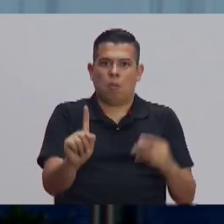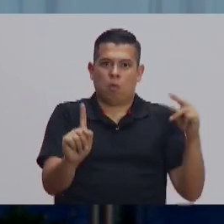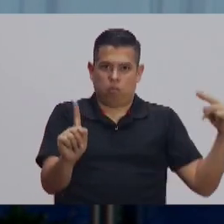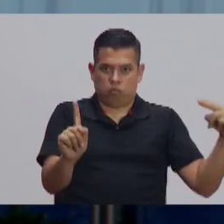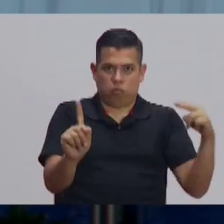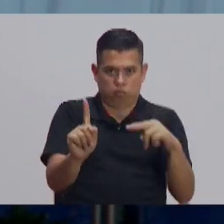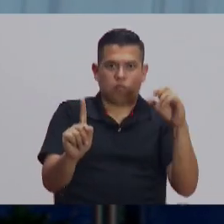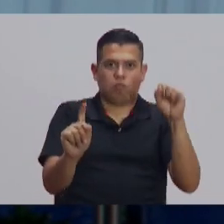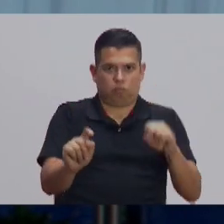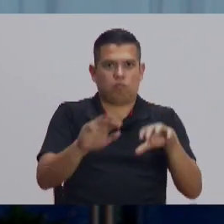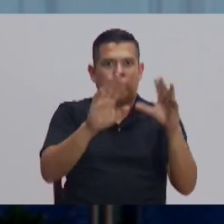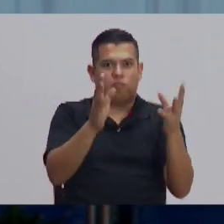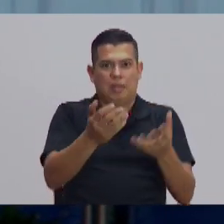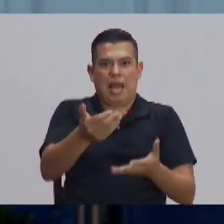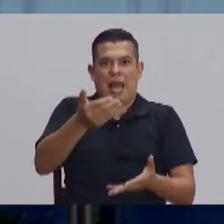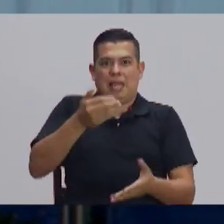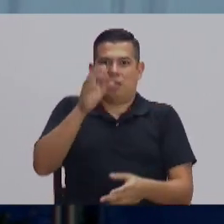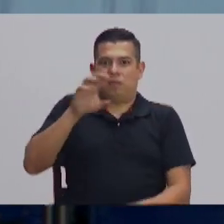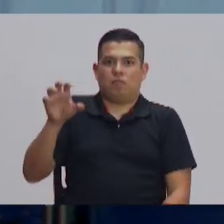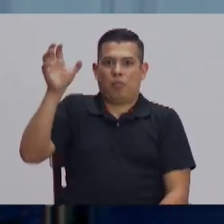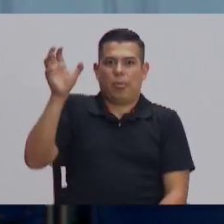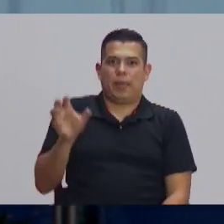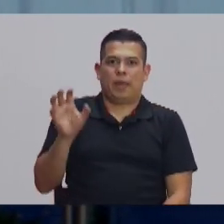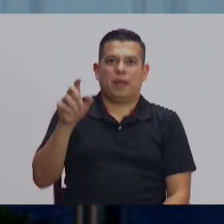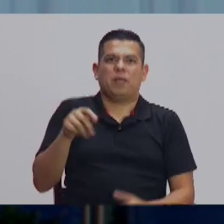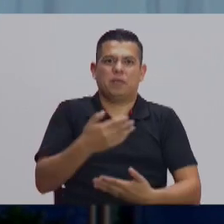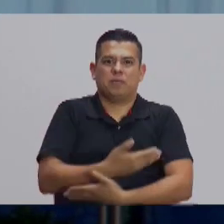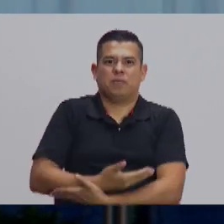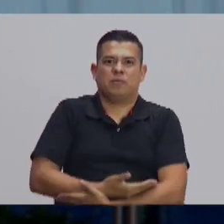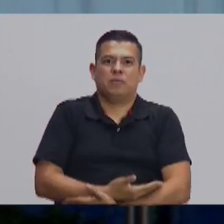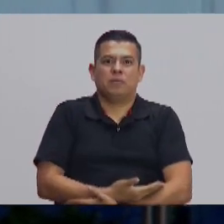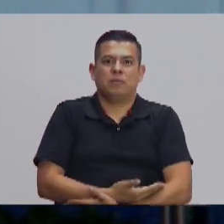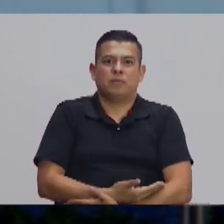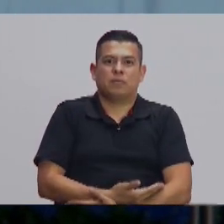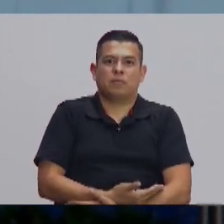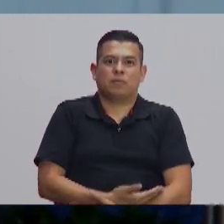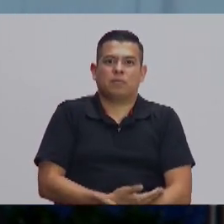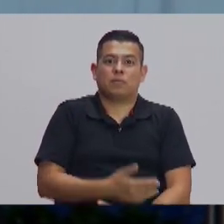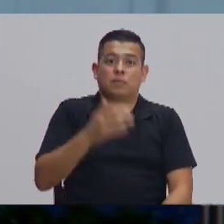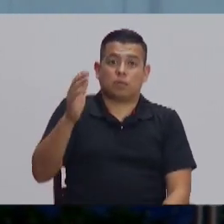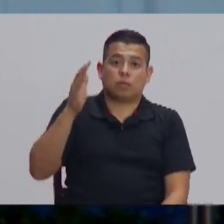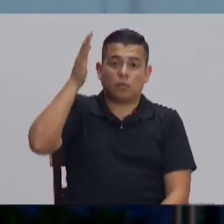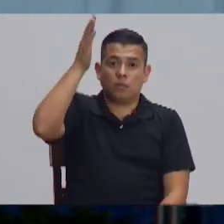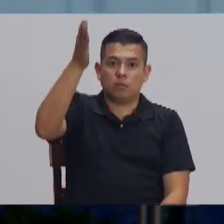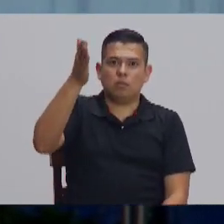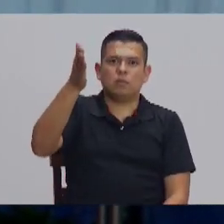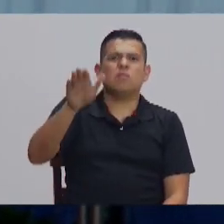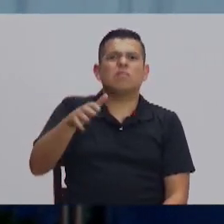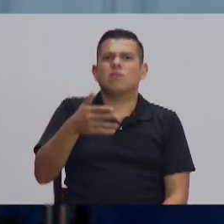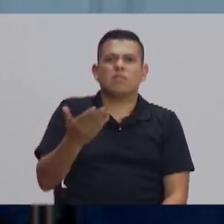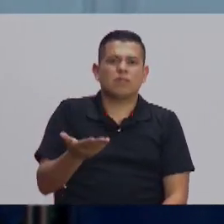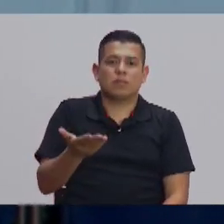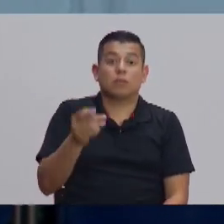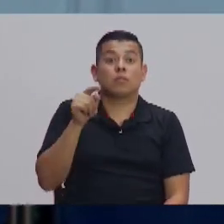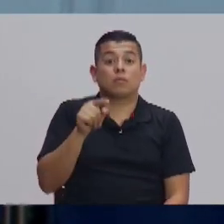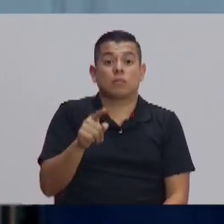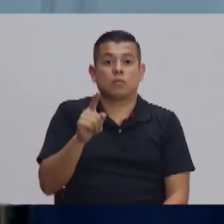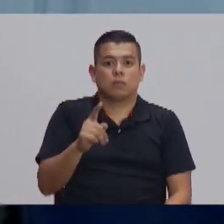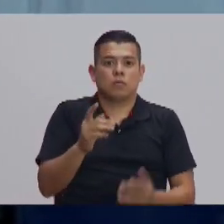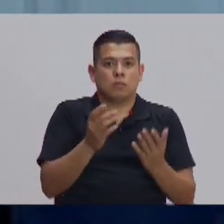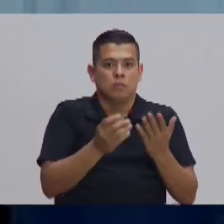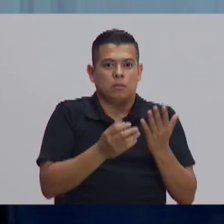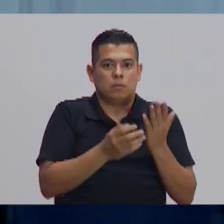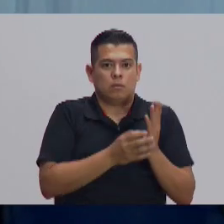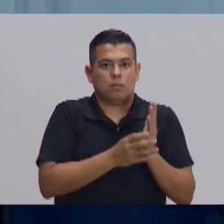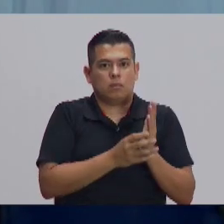visible en la tierra a través de su hijo jesucristo y porque lo dice porque mire conmigo